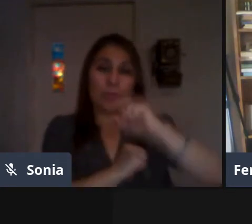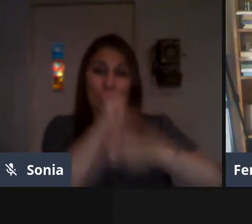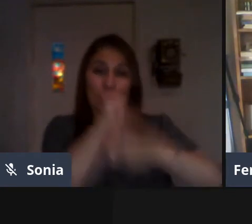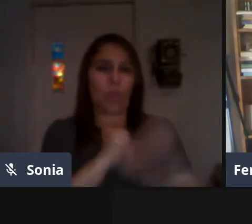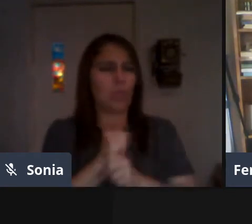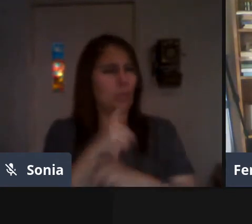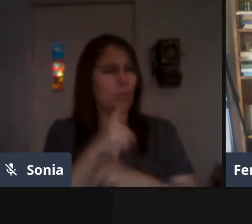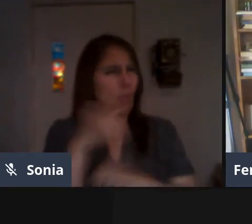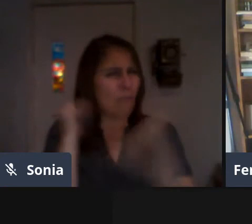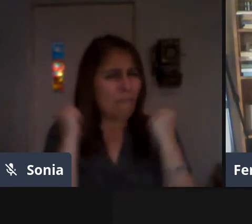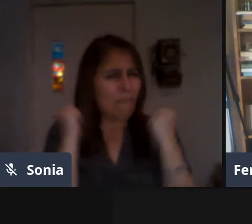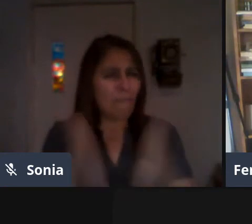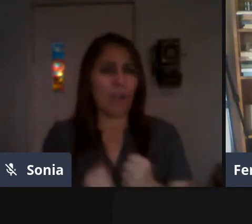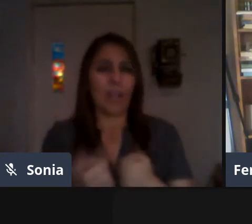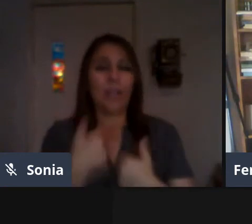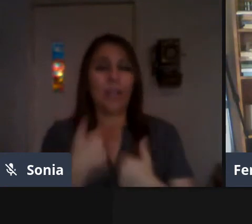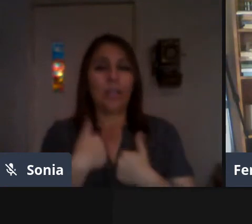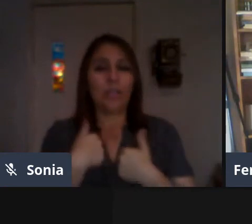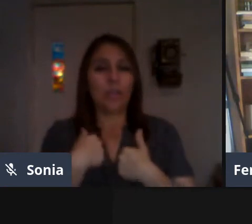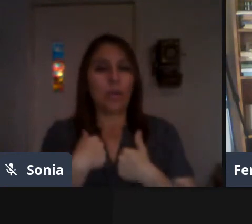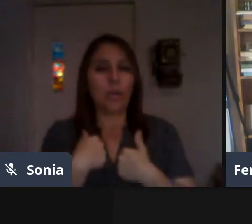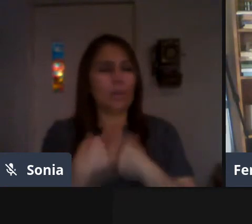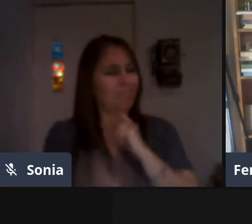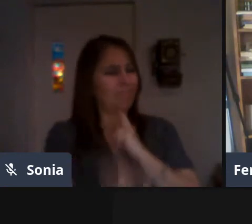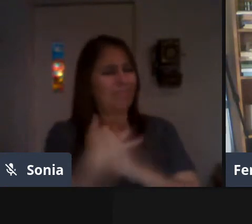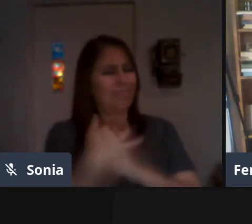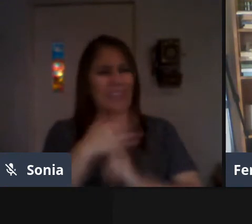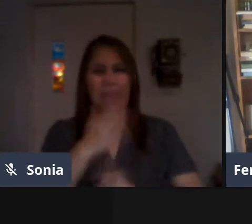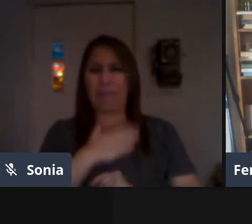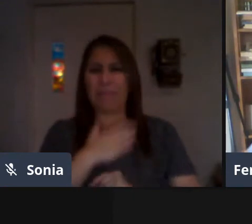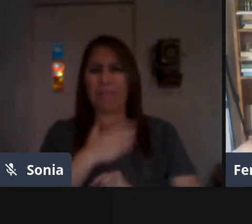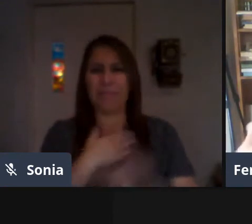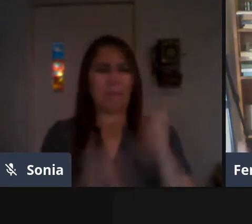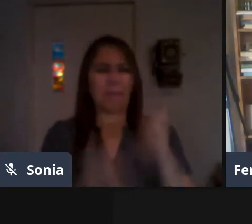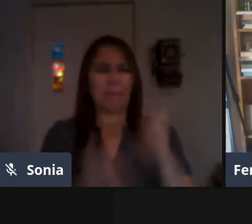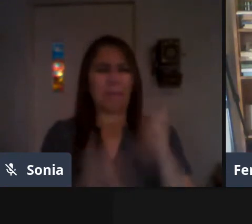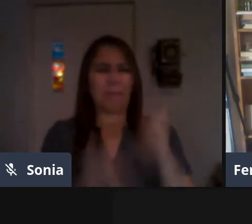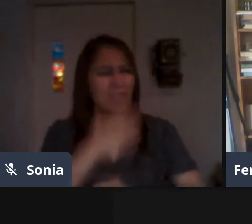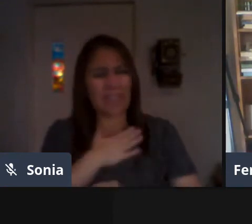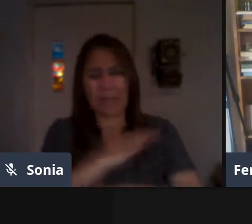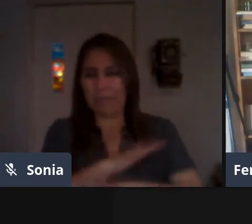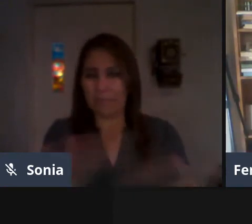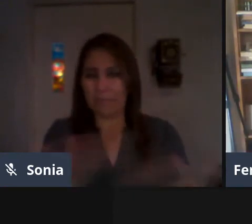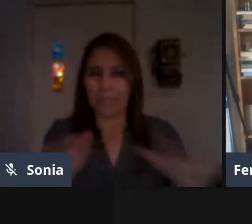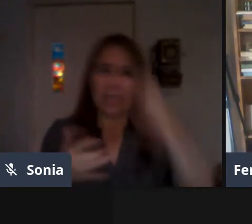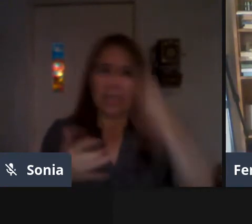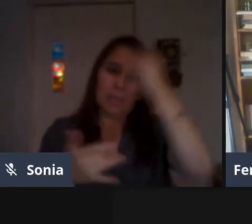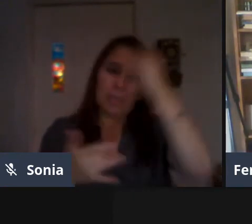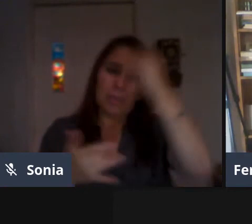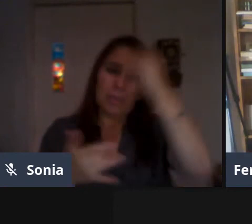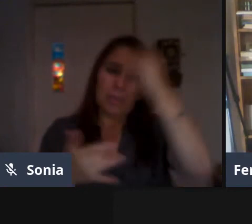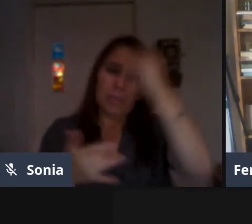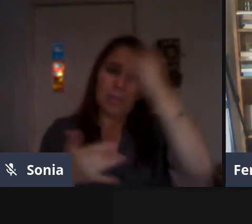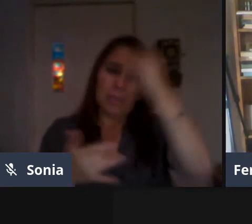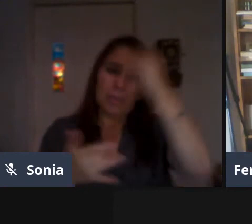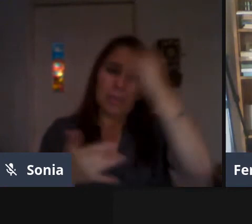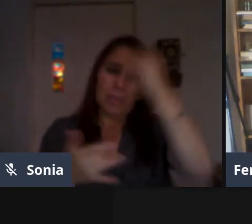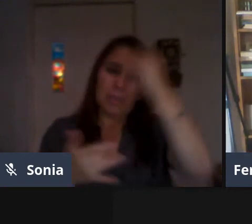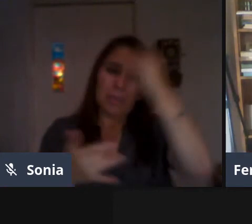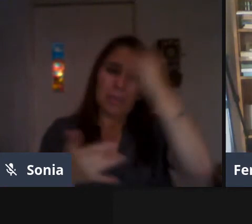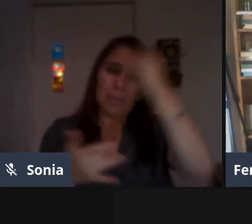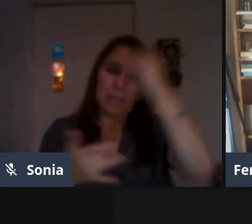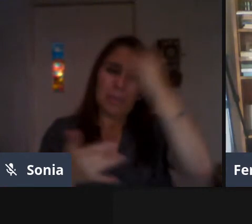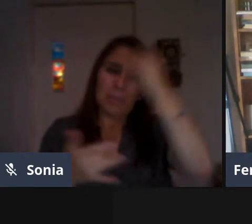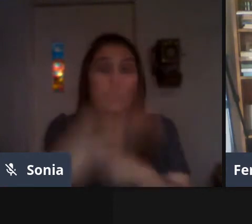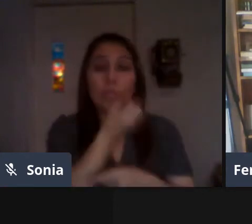como una afectación de muchas maneras y empiezo a sentir una carga es decir estoy hablando